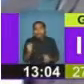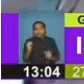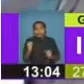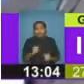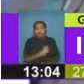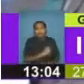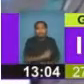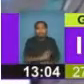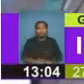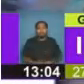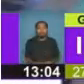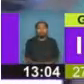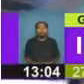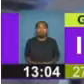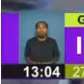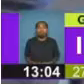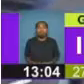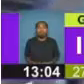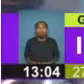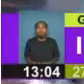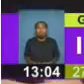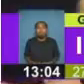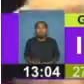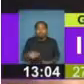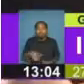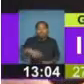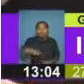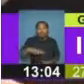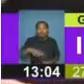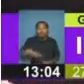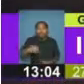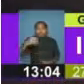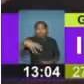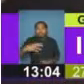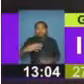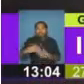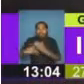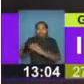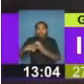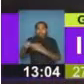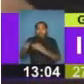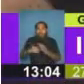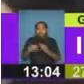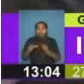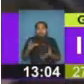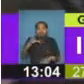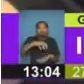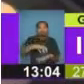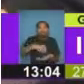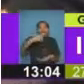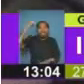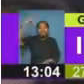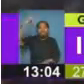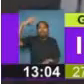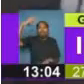industrial estamos empezando una de las varias plantas solares que forman parte de los mw de